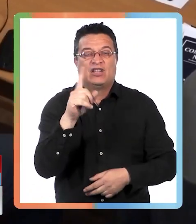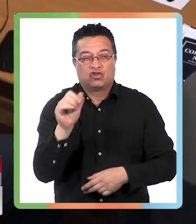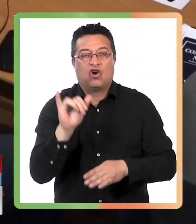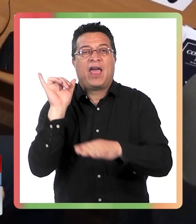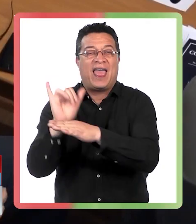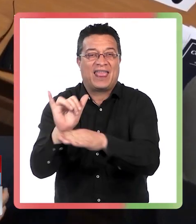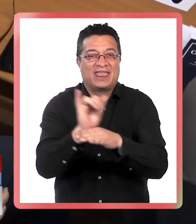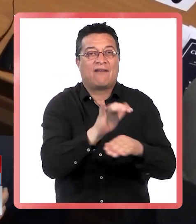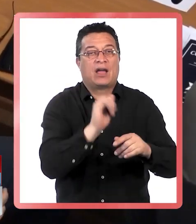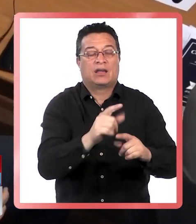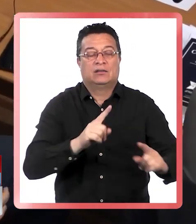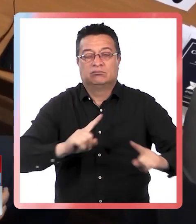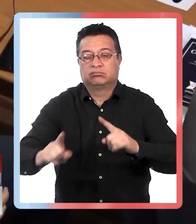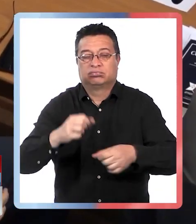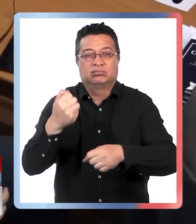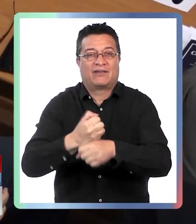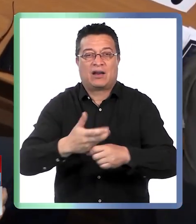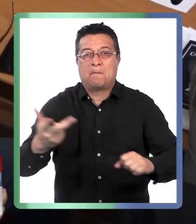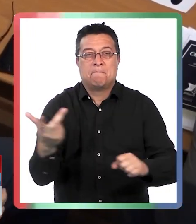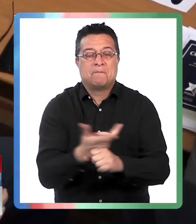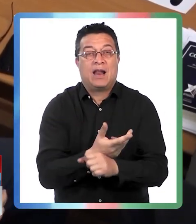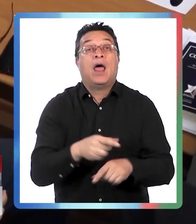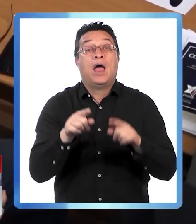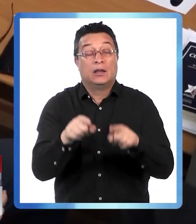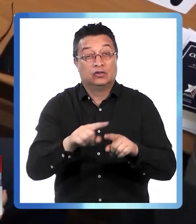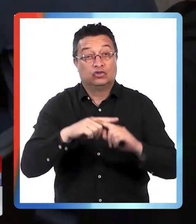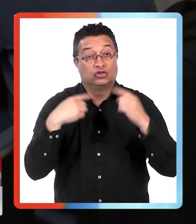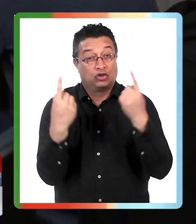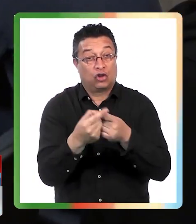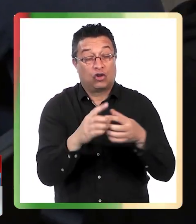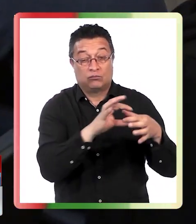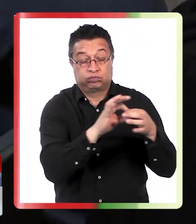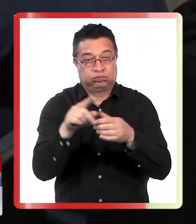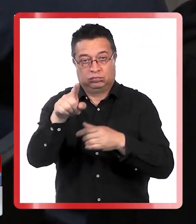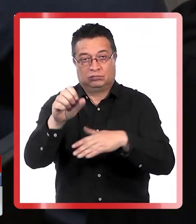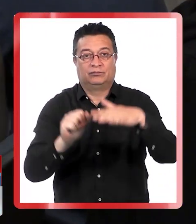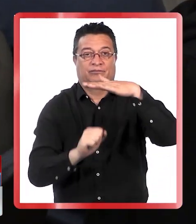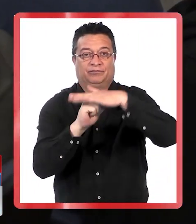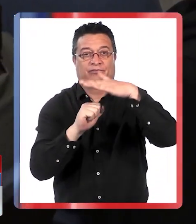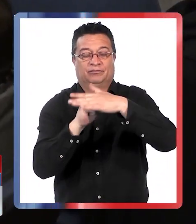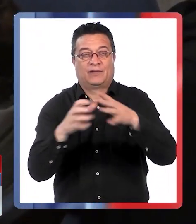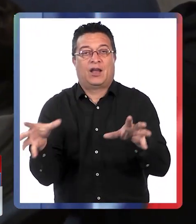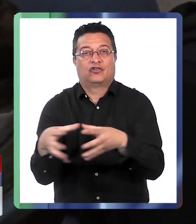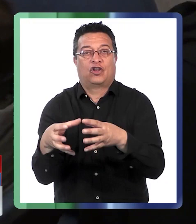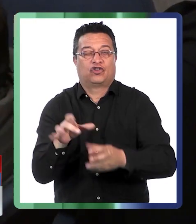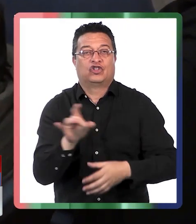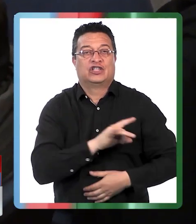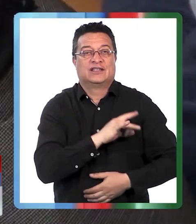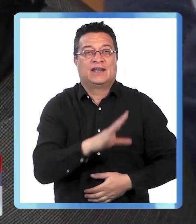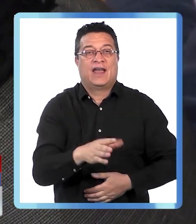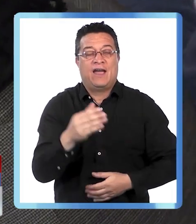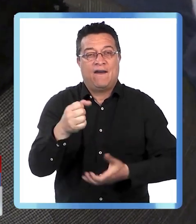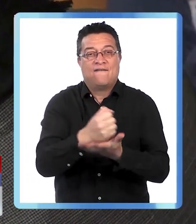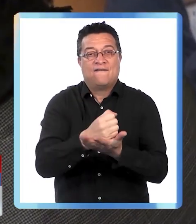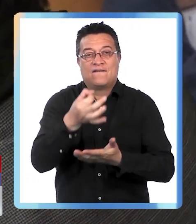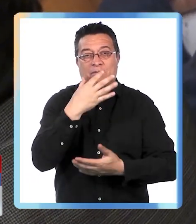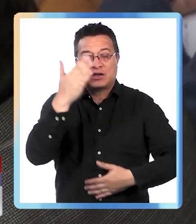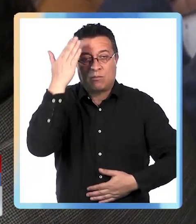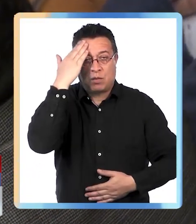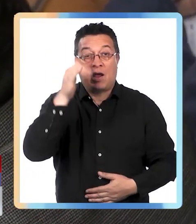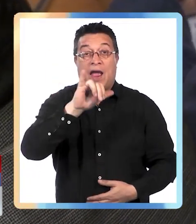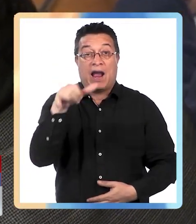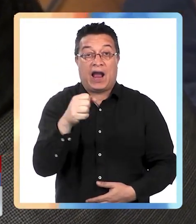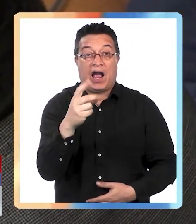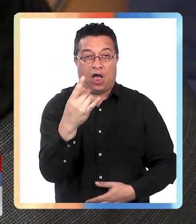fisco, estafa y administración desleal. Todos estos se habrían cometido cuando encabezaba la Asociación Chilena de Farmacias Populares. El